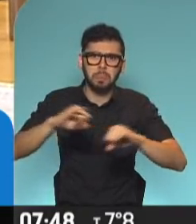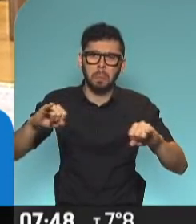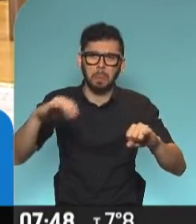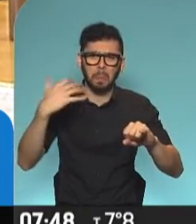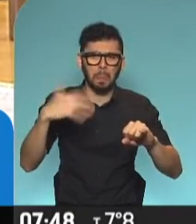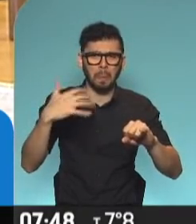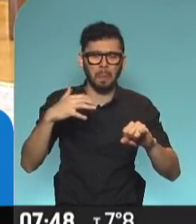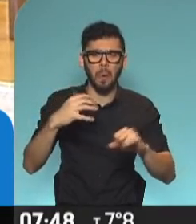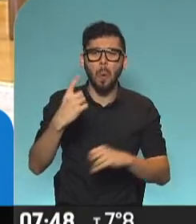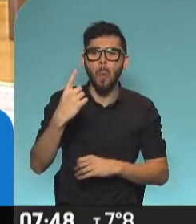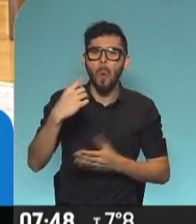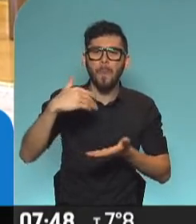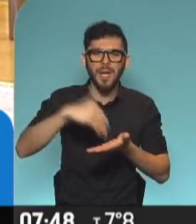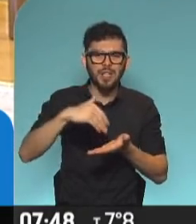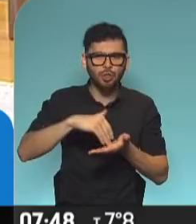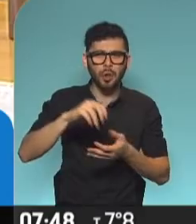Hay